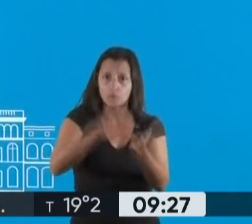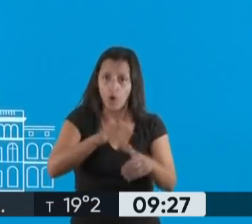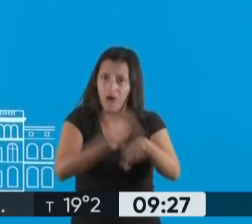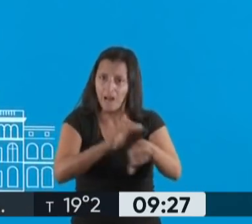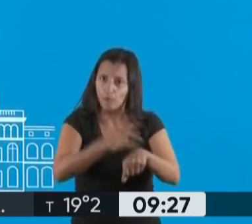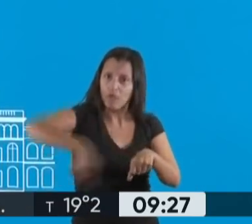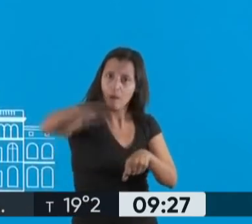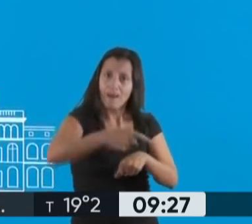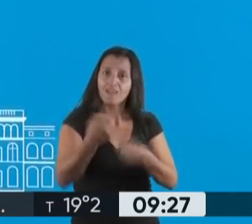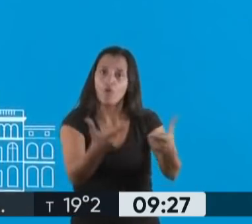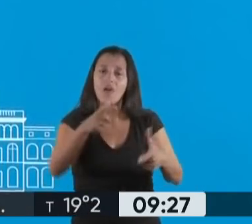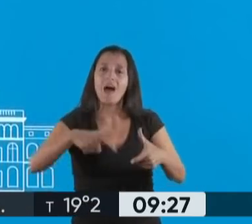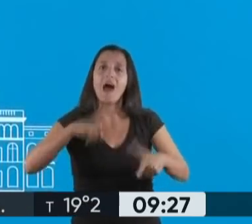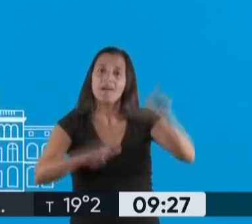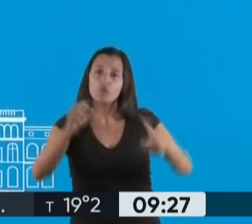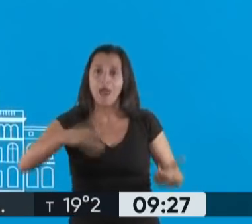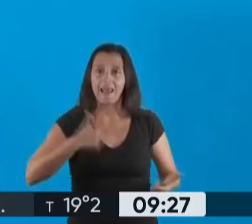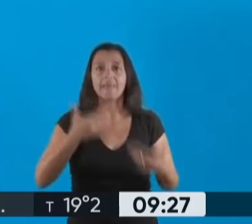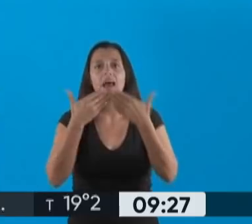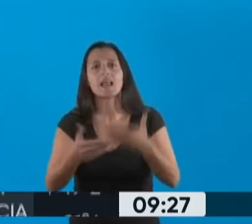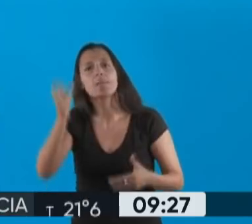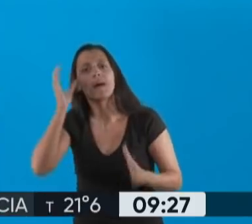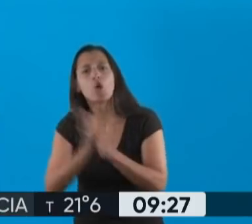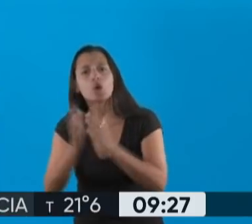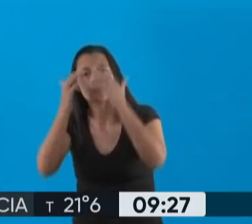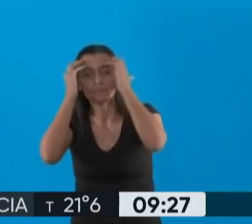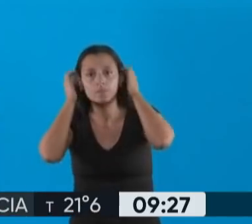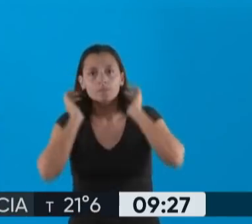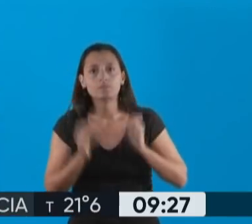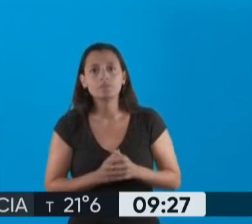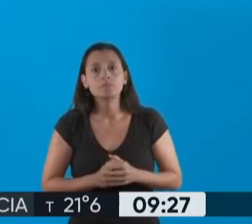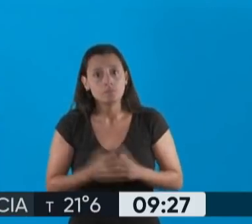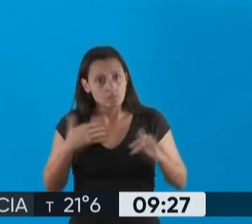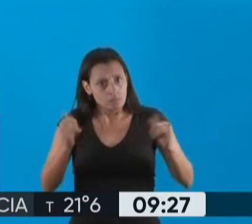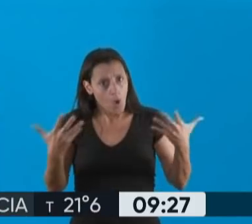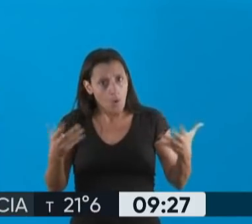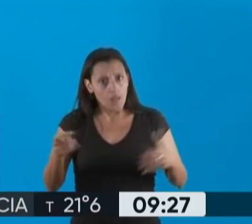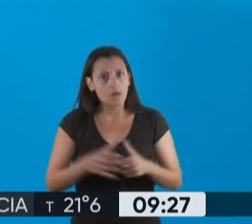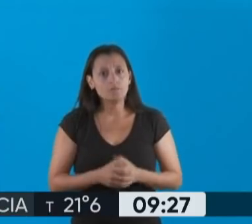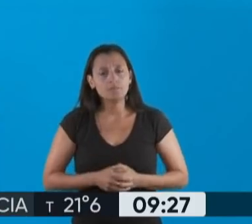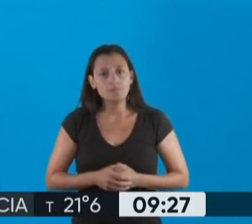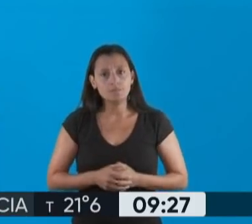y todas las argentinas. Muchas gracias. ¿Perdón? Por supuesto.